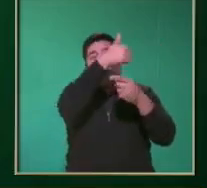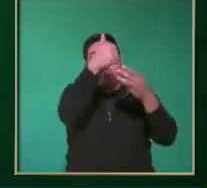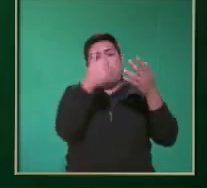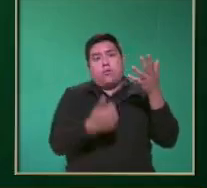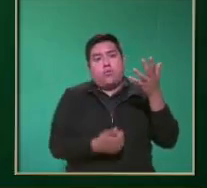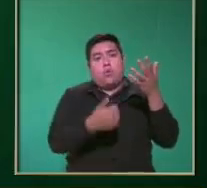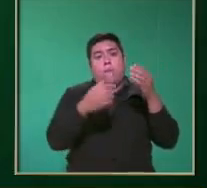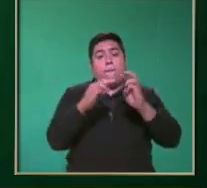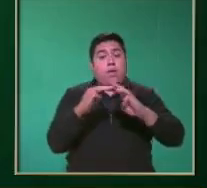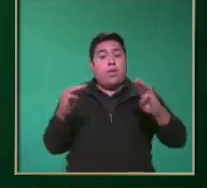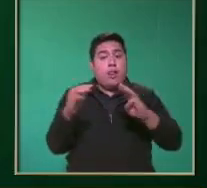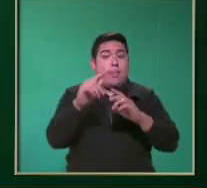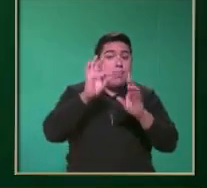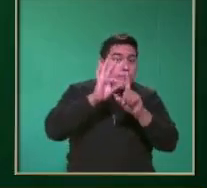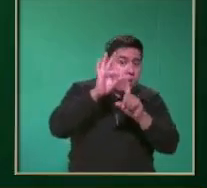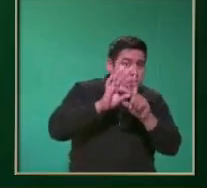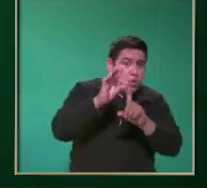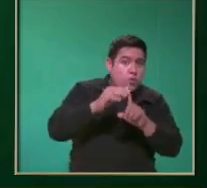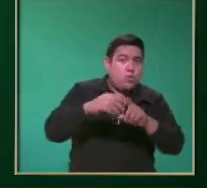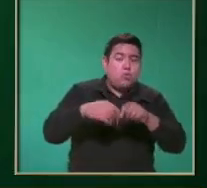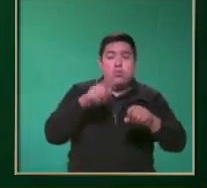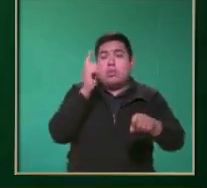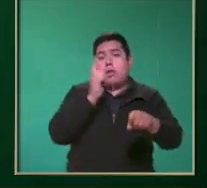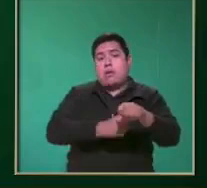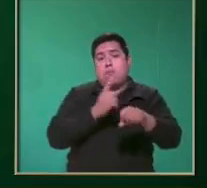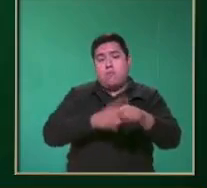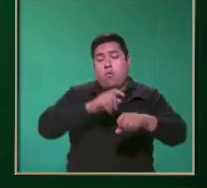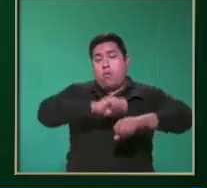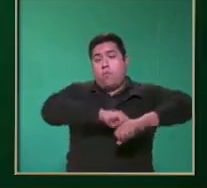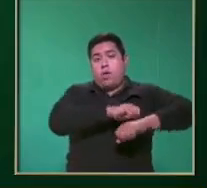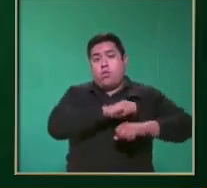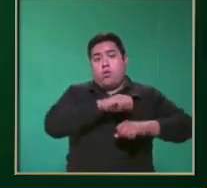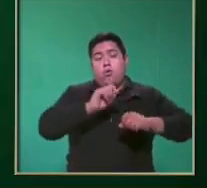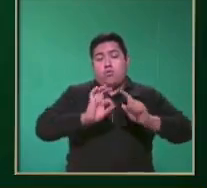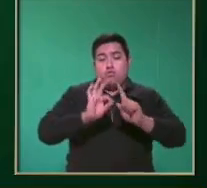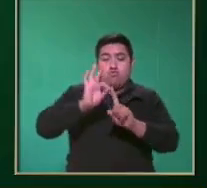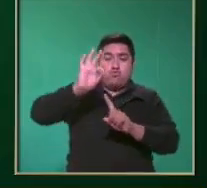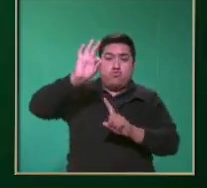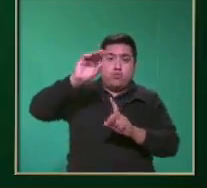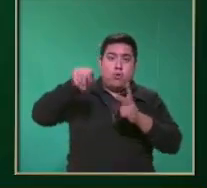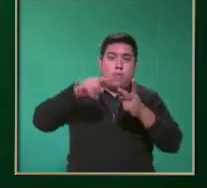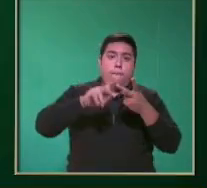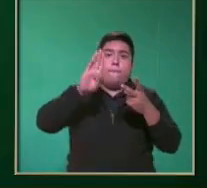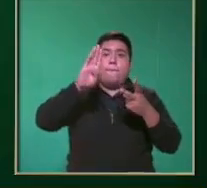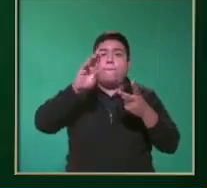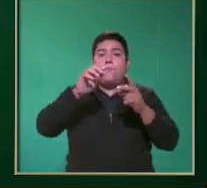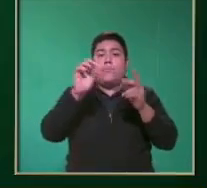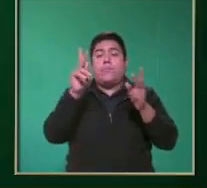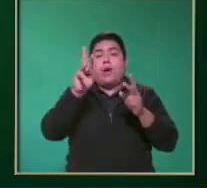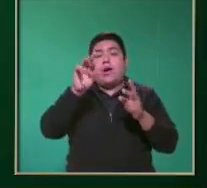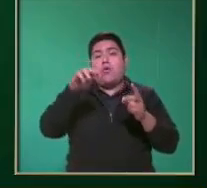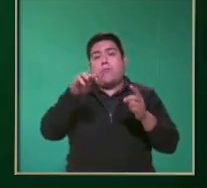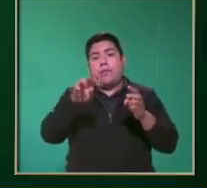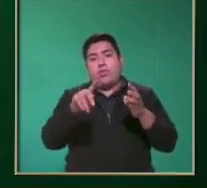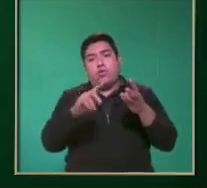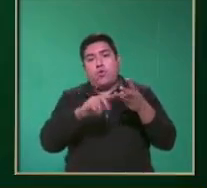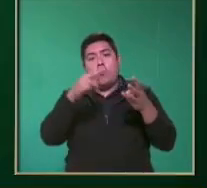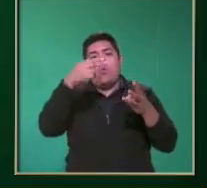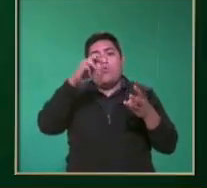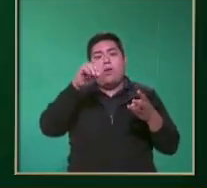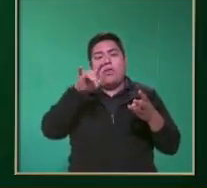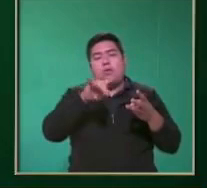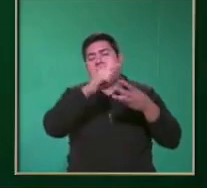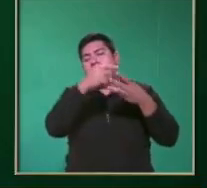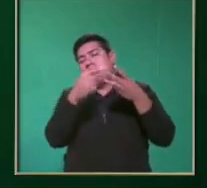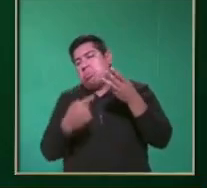Y decíamos, la temperatura pues con un termómetro, la presión atmosférica con un barómetro, la humedad con un higrómetro, y